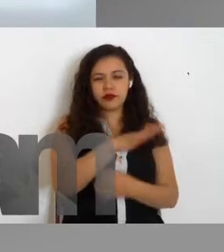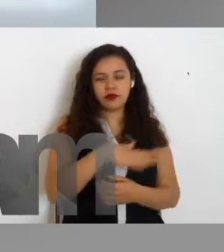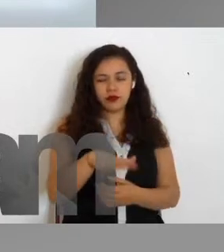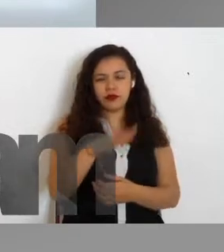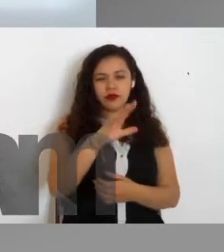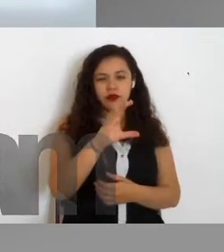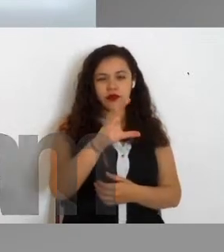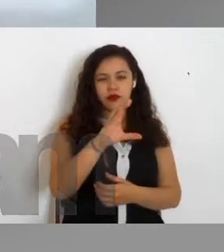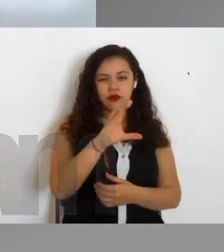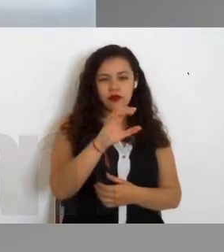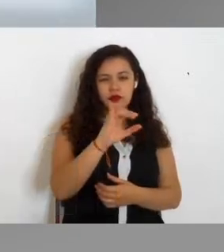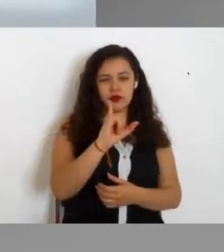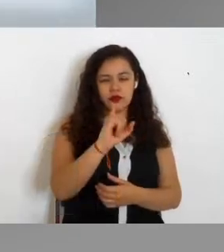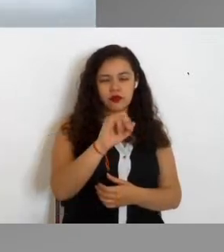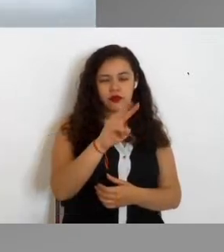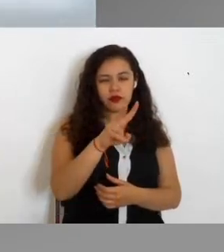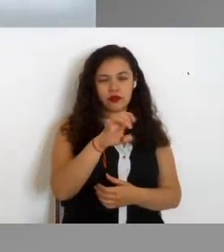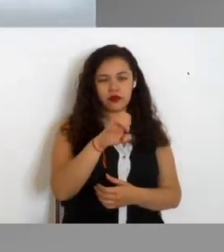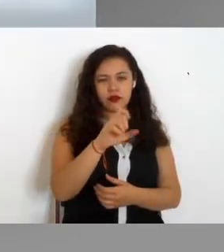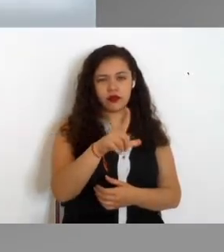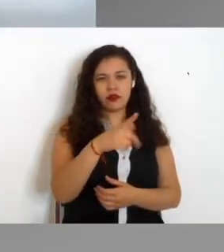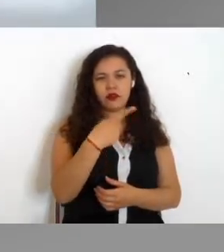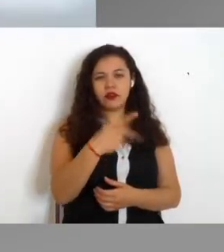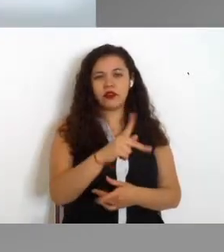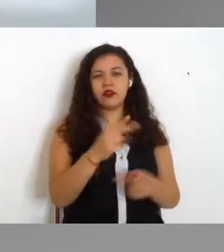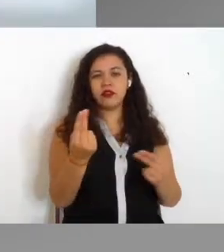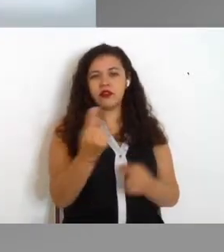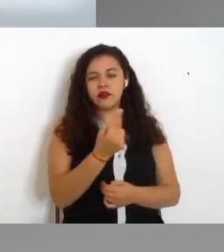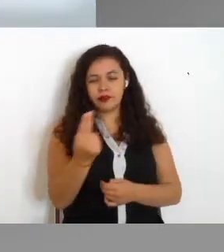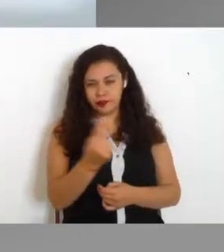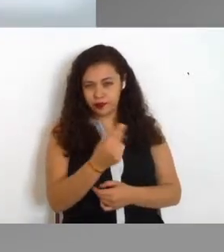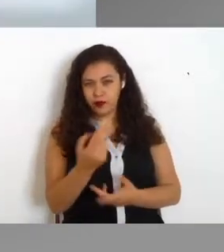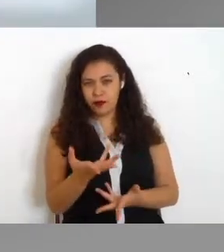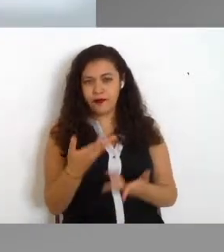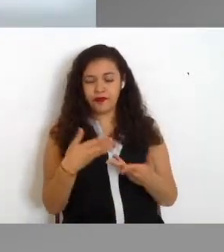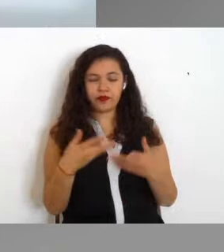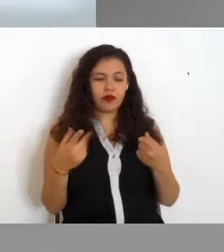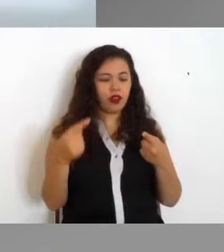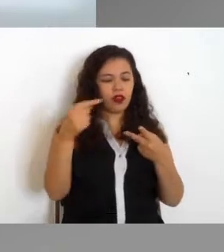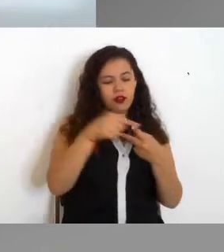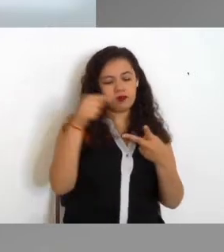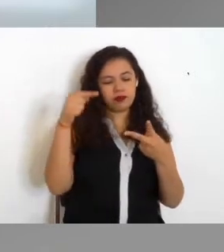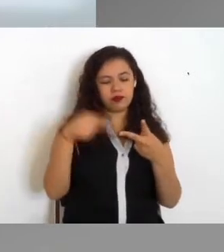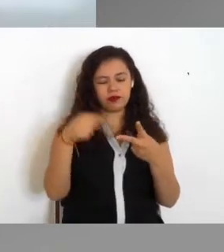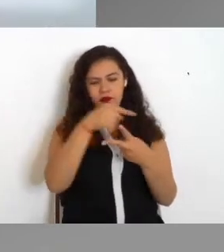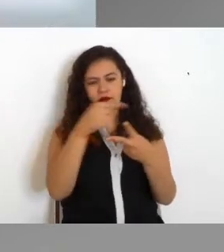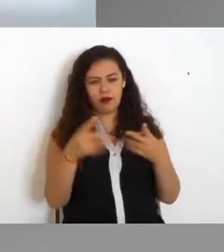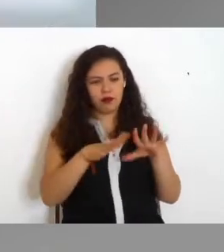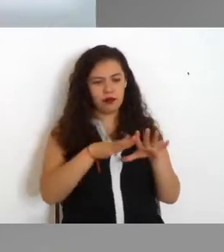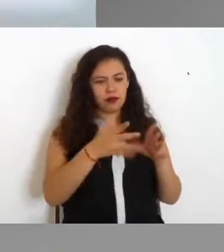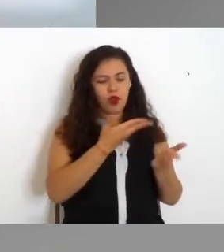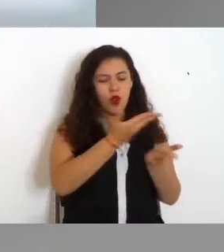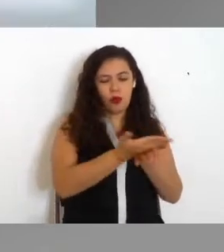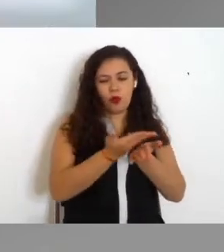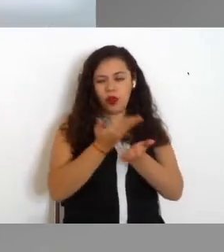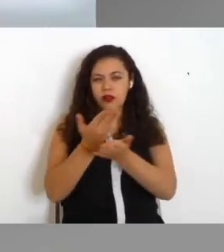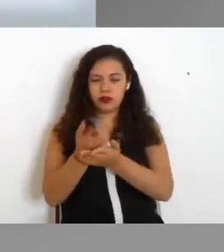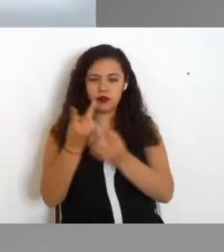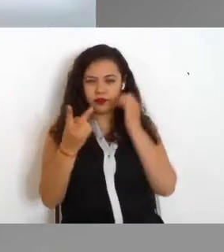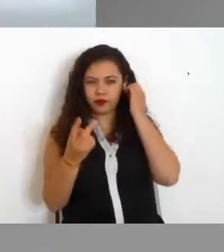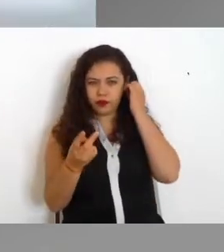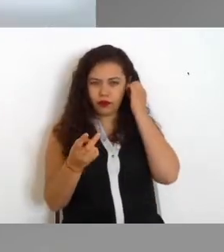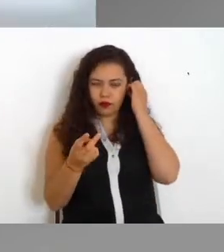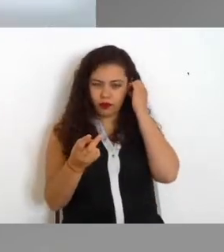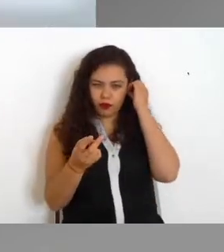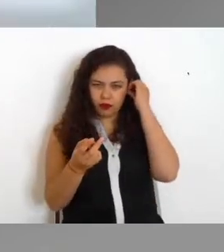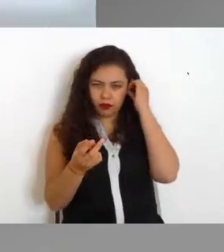¿no? Y en ese sentido, abriéndose estos dos grandes abanicos, vamos a poder